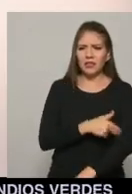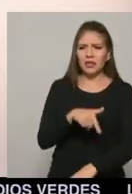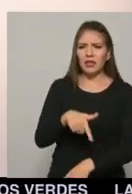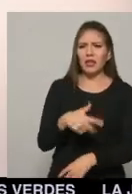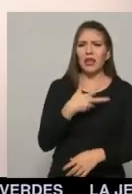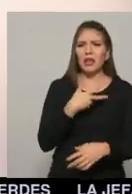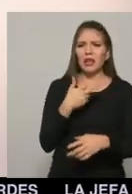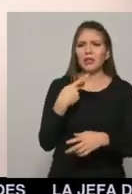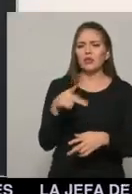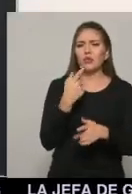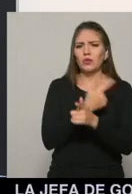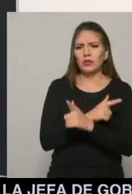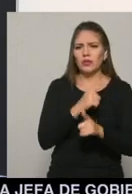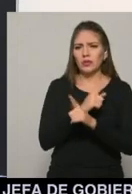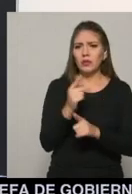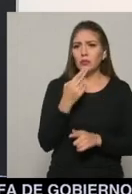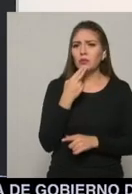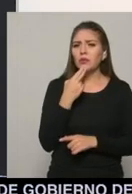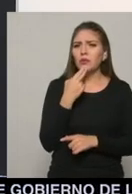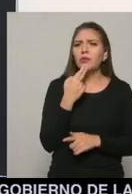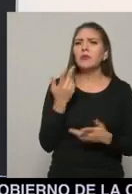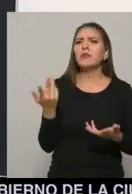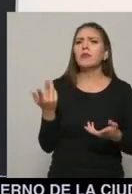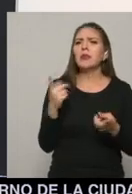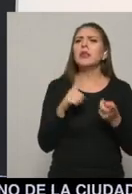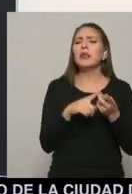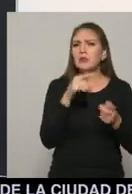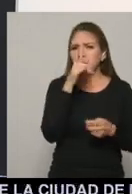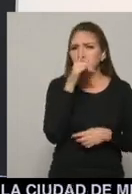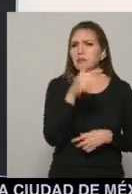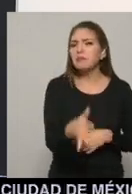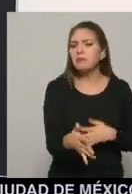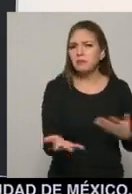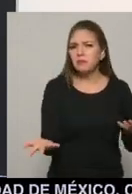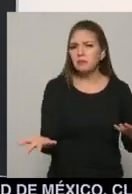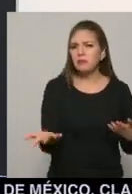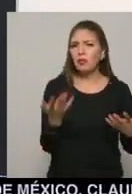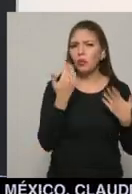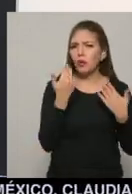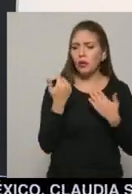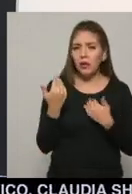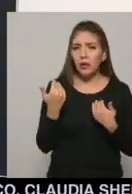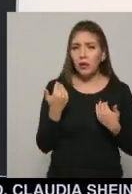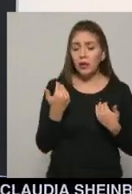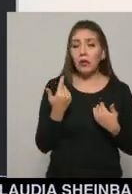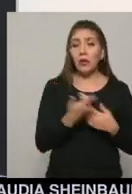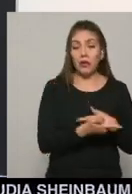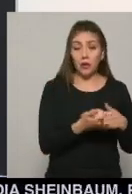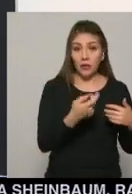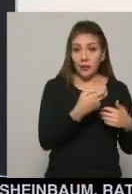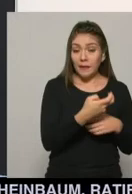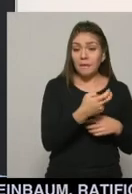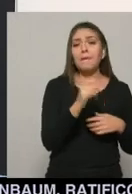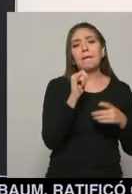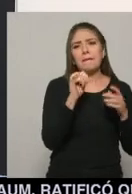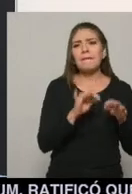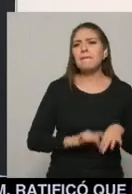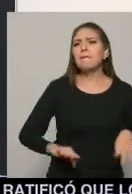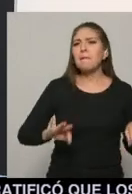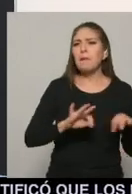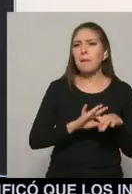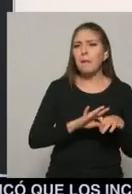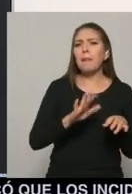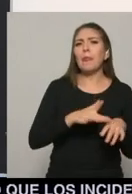estos taxistas tradicionales. ¿A quién le vamos a reclamar? Y ahora con esto, pues yo creo que sí me parece importante, porque si aquí